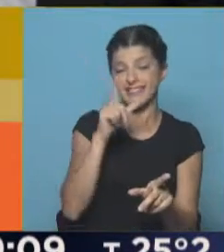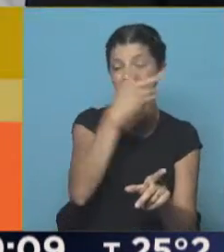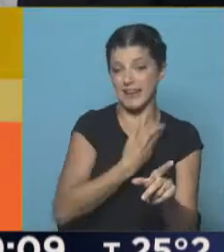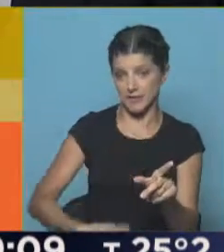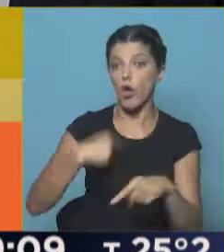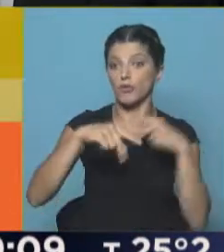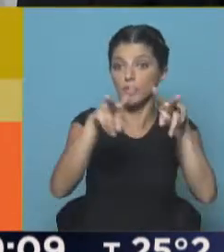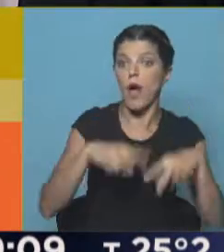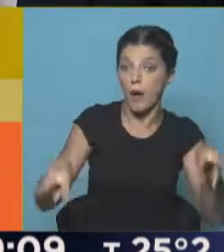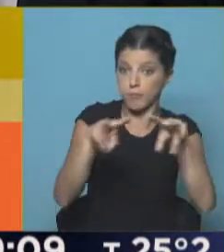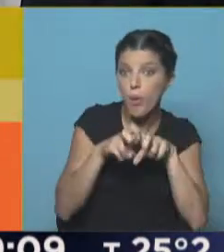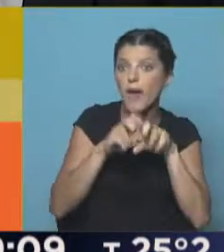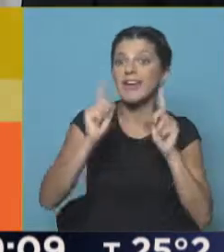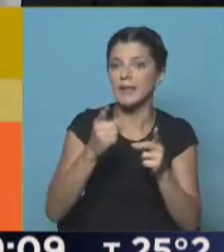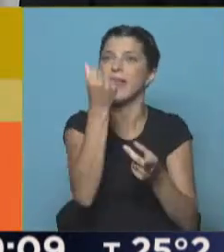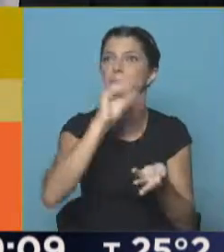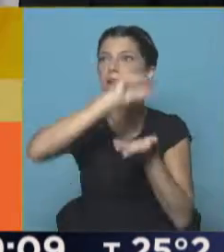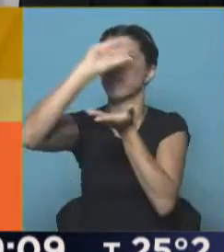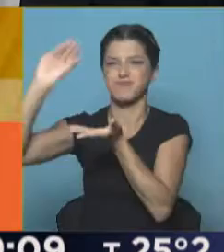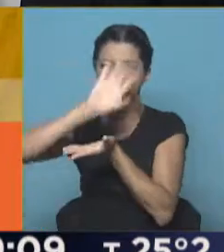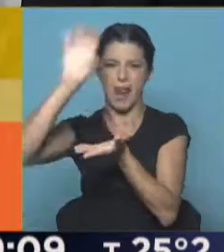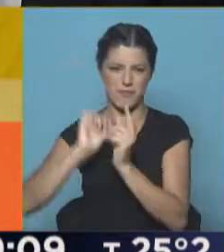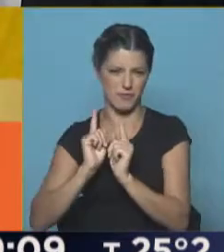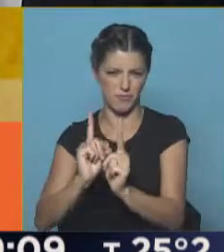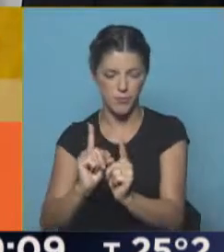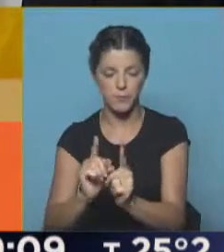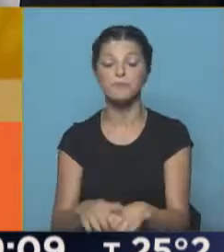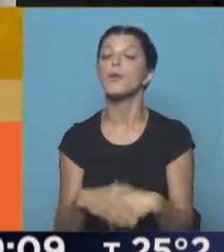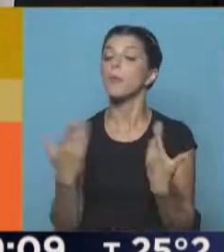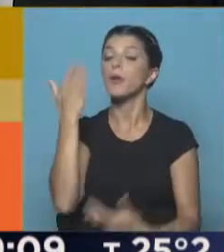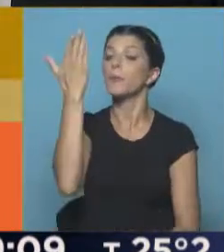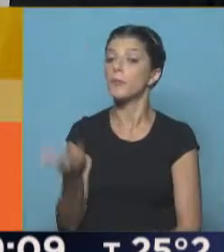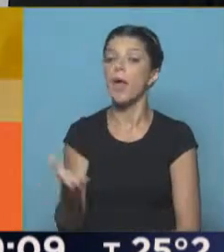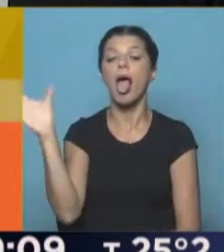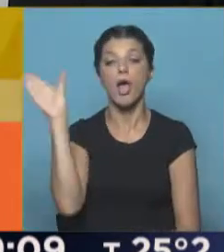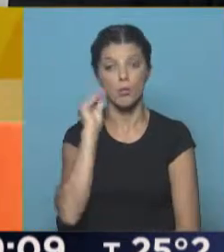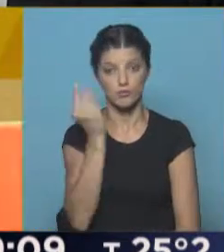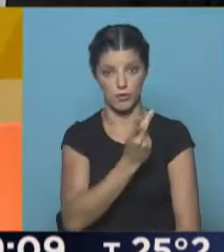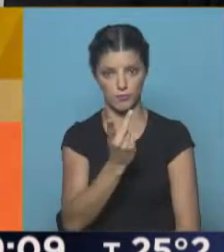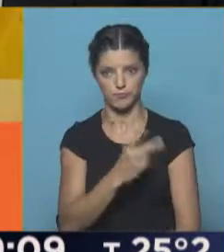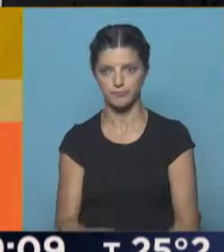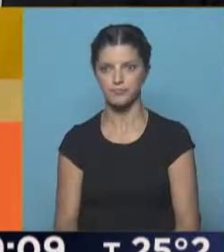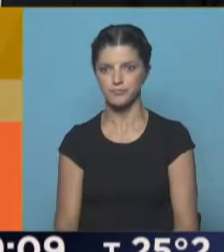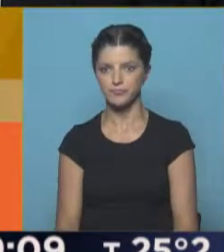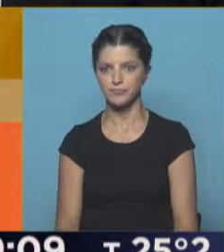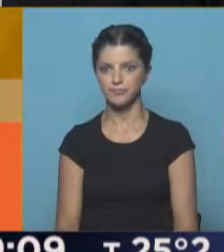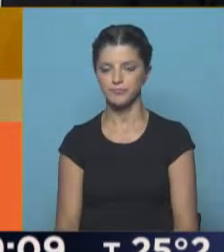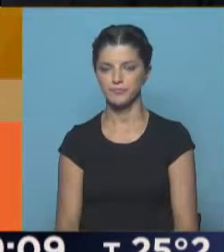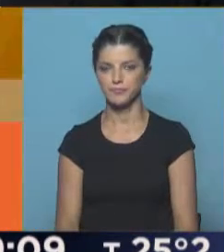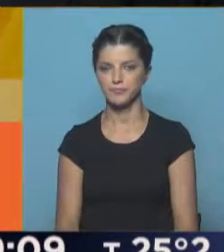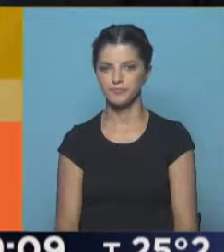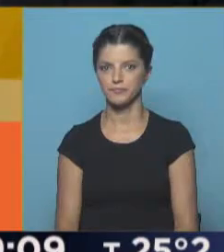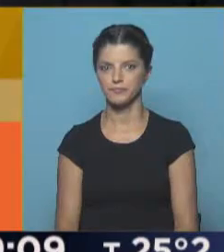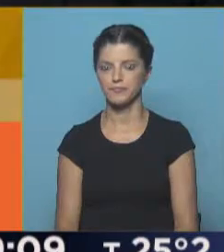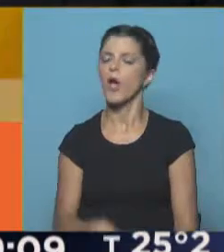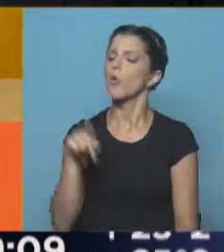ni las provincias. Muy bien. Mario Negri, los está escuchando a ustedes, Mariel y Daniel. Con todo gusto. Negri, con ese